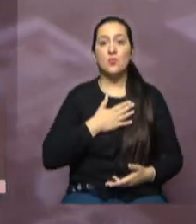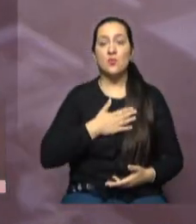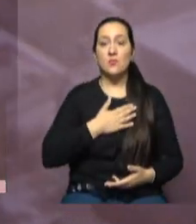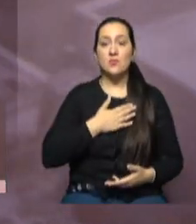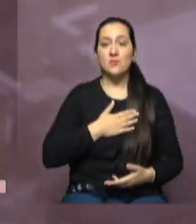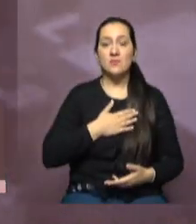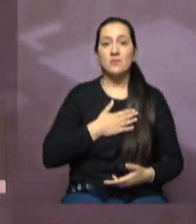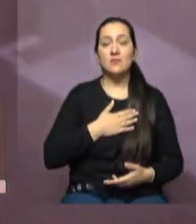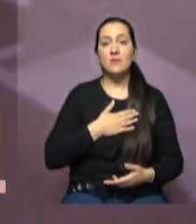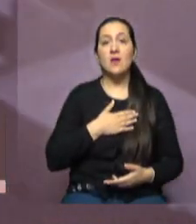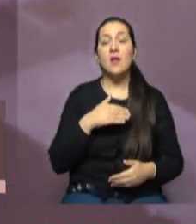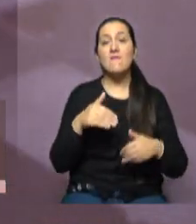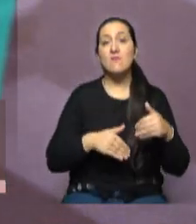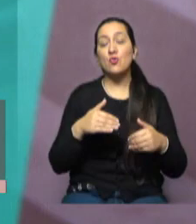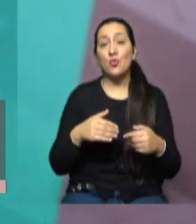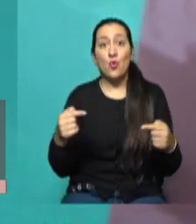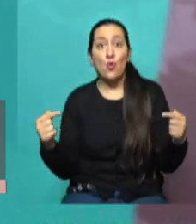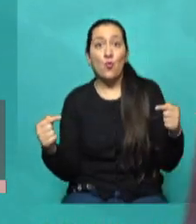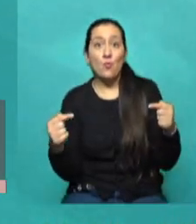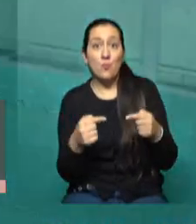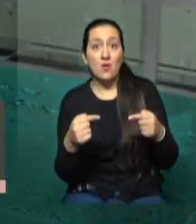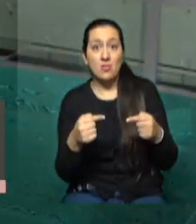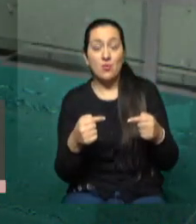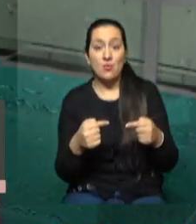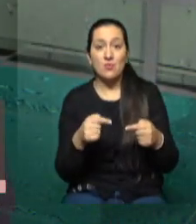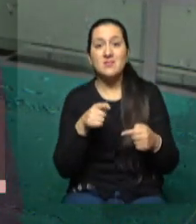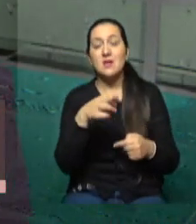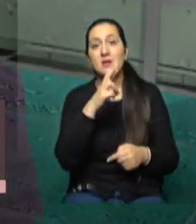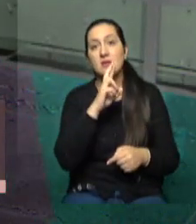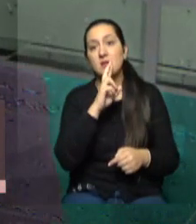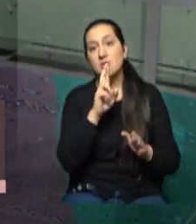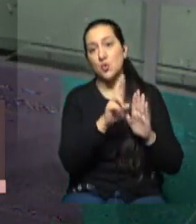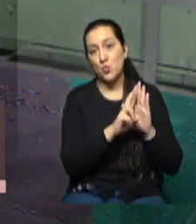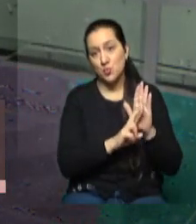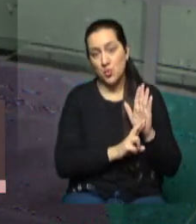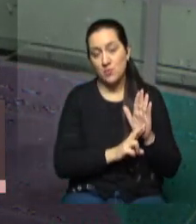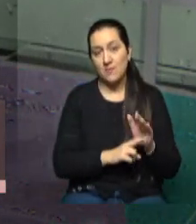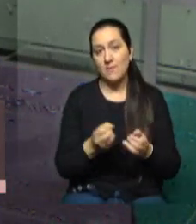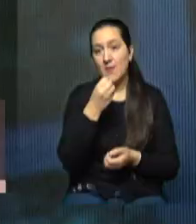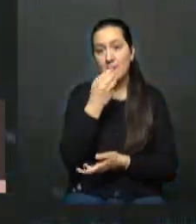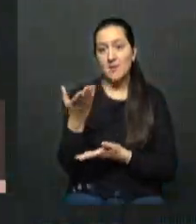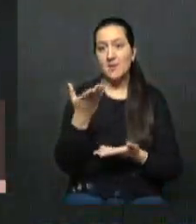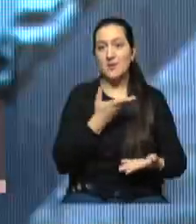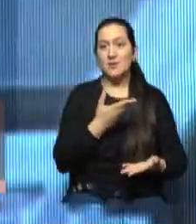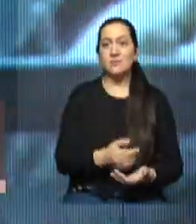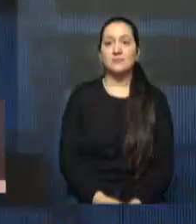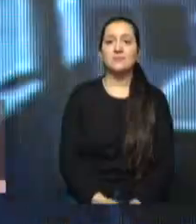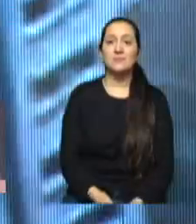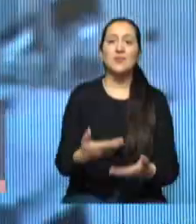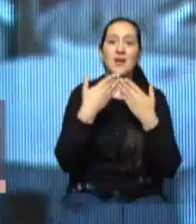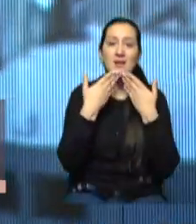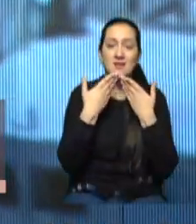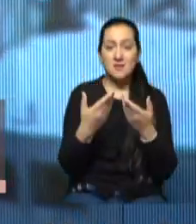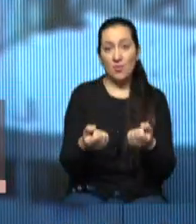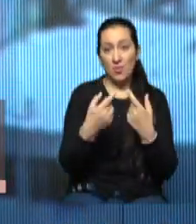espantar reche el voto discordante de esa resolución bienvenido gracias por por estos minutos no muchas gracias a ustedes por darme la oportunidad